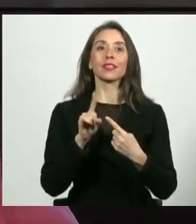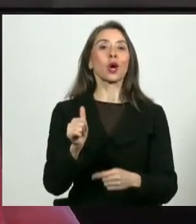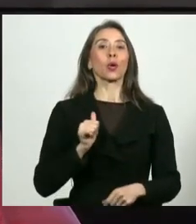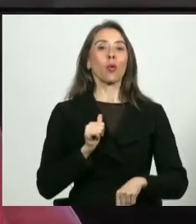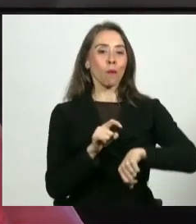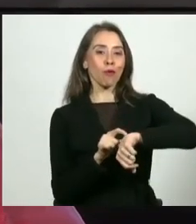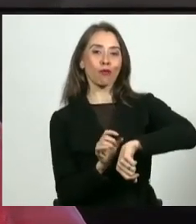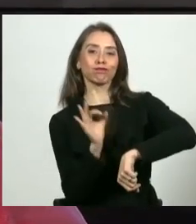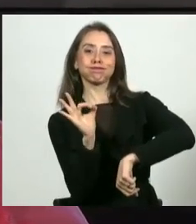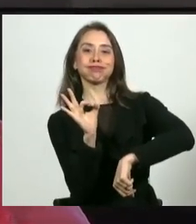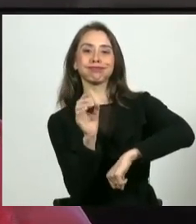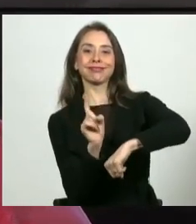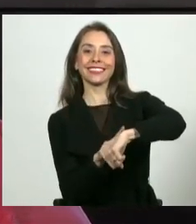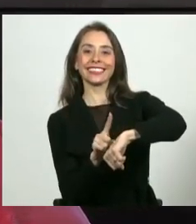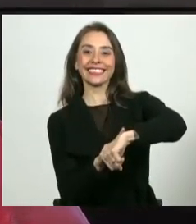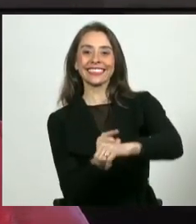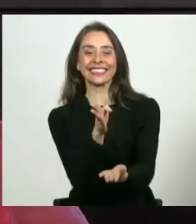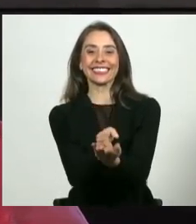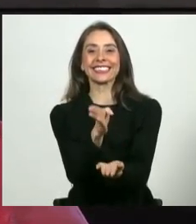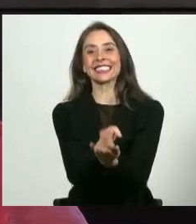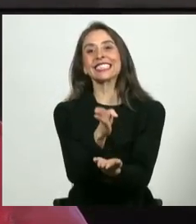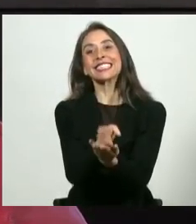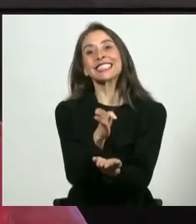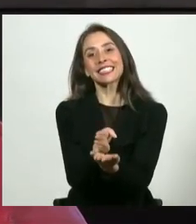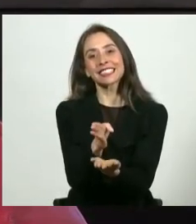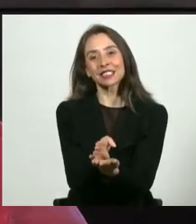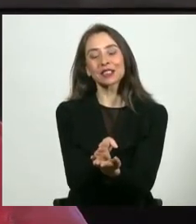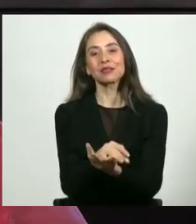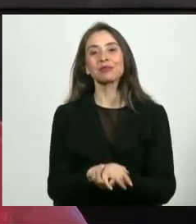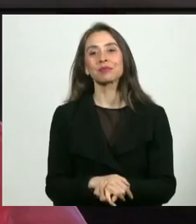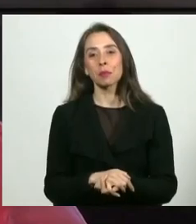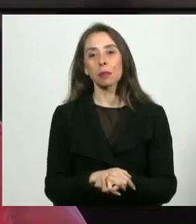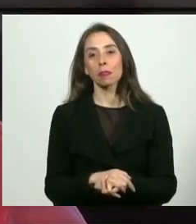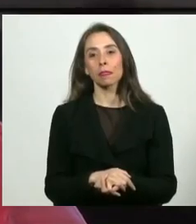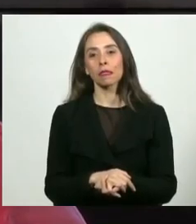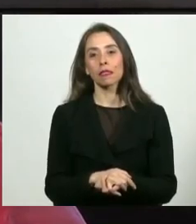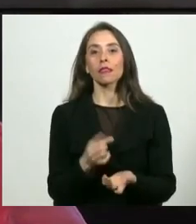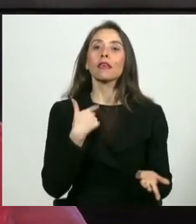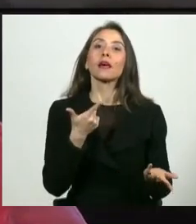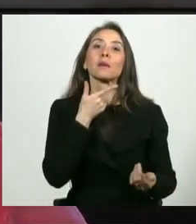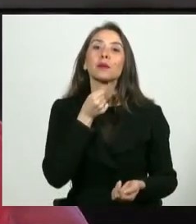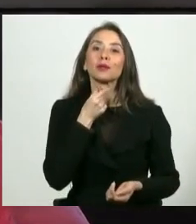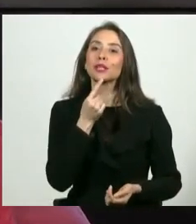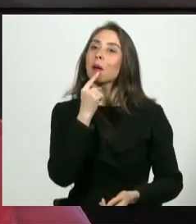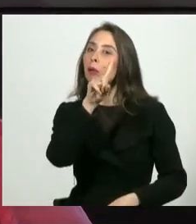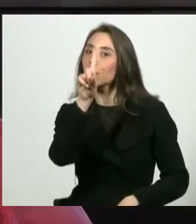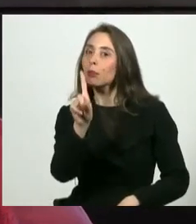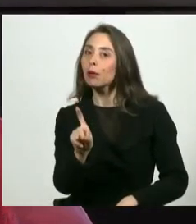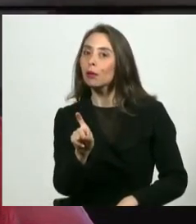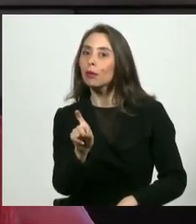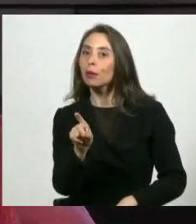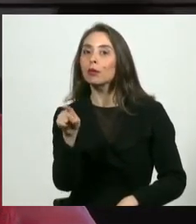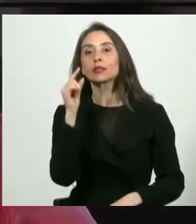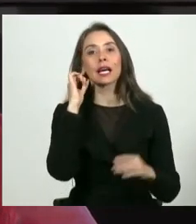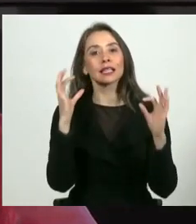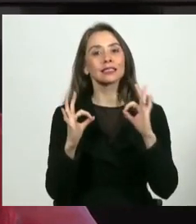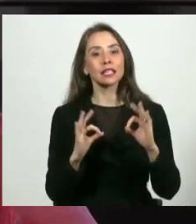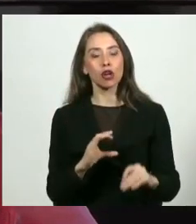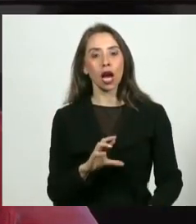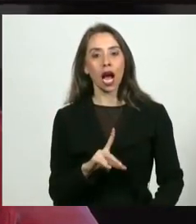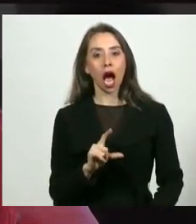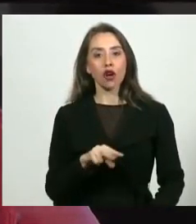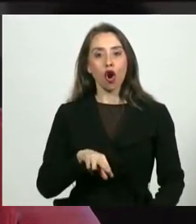estrictamente a las rigideces del tiempo. Me gustaría preguntarle a la señora